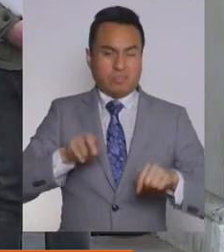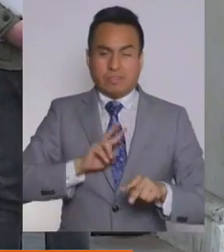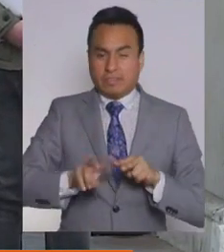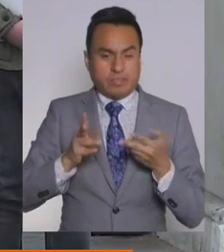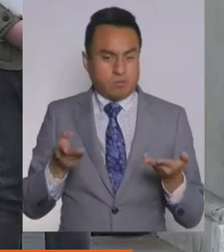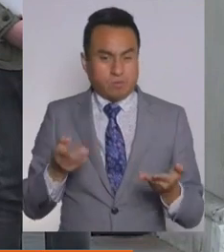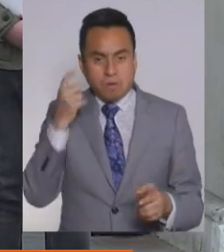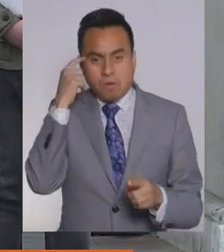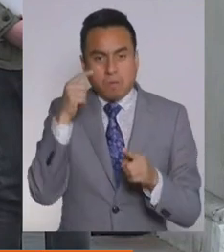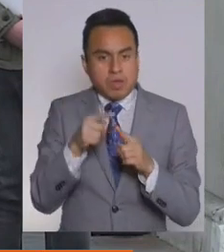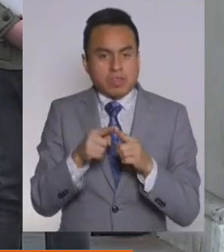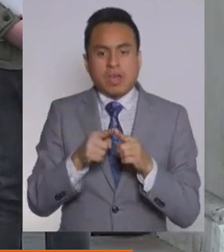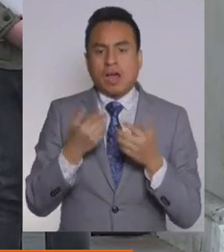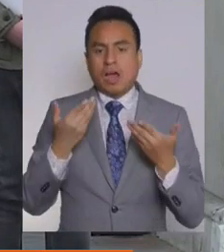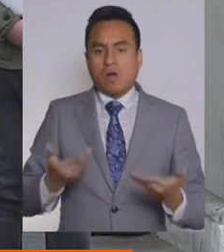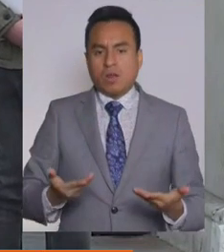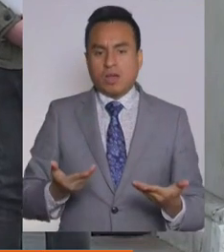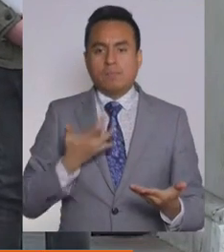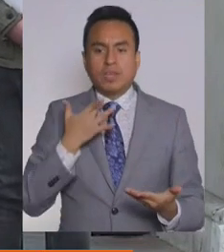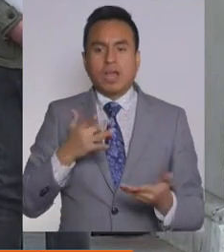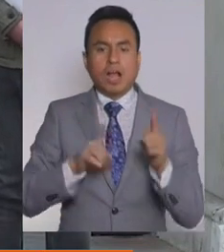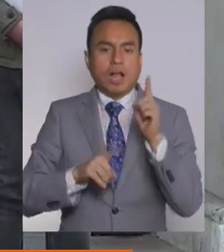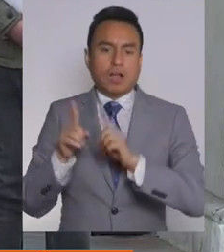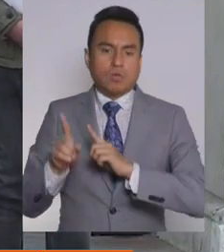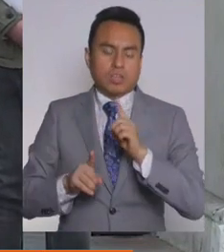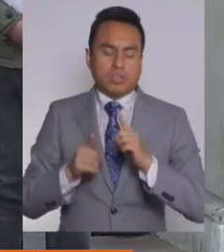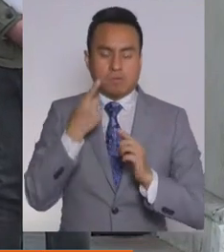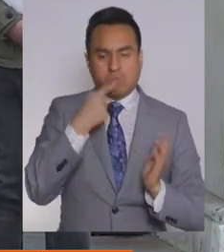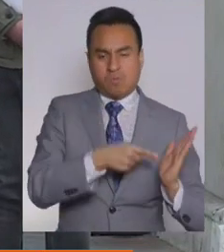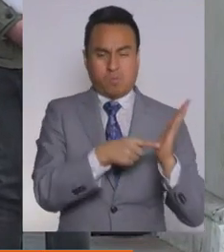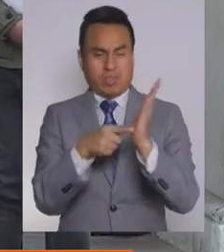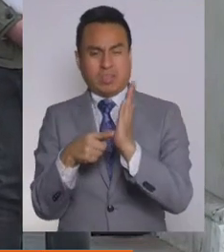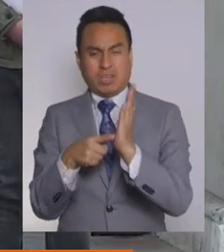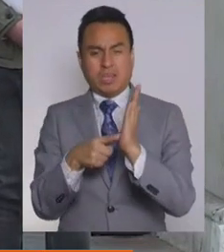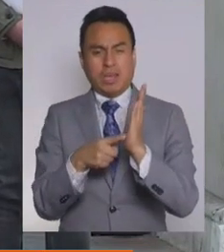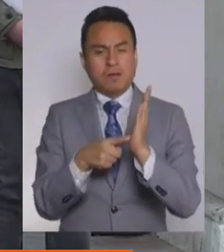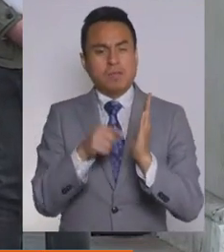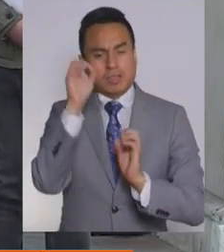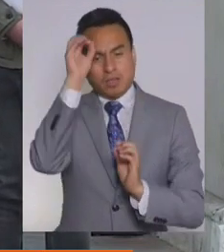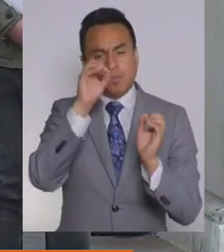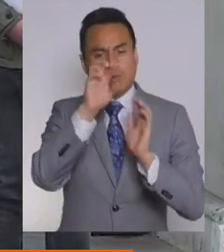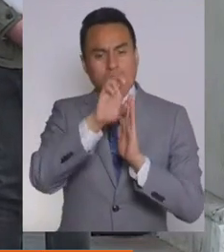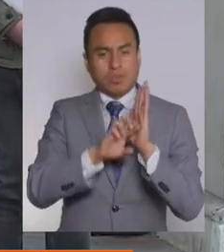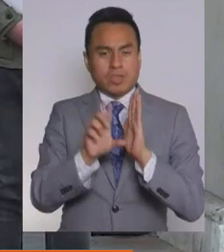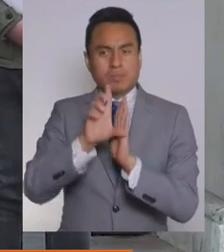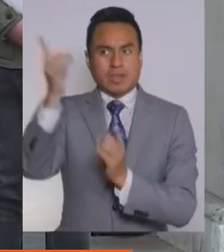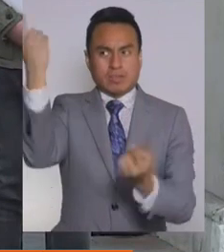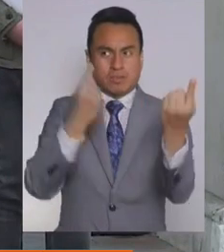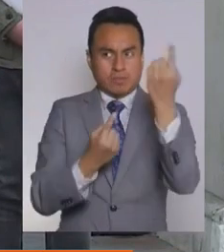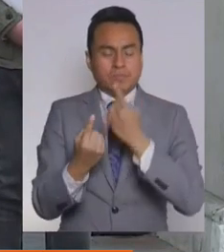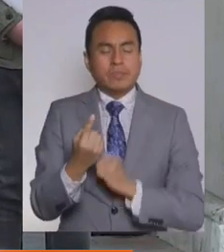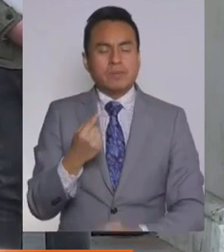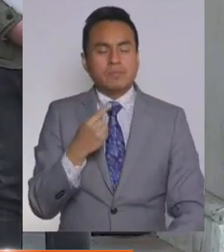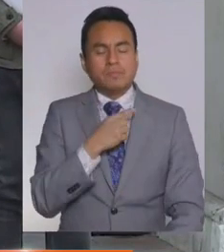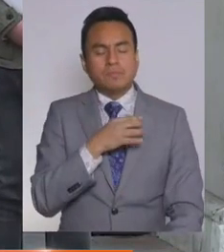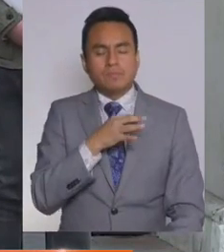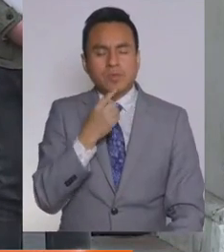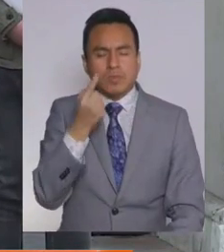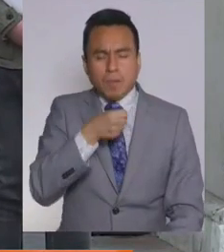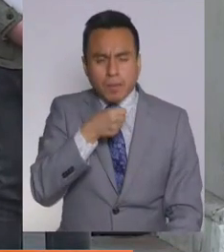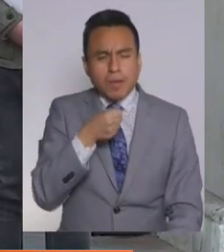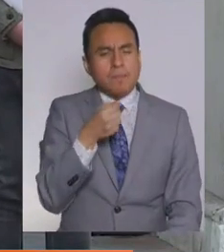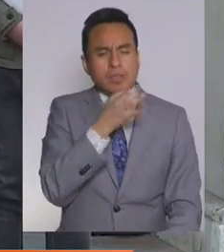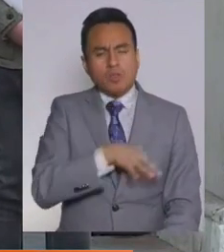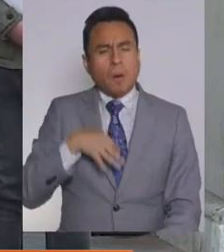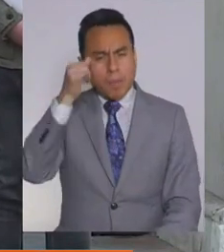día o se pretende hacer hoy día por algunas de las propuestas que se han planteado en este proyecto de migración. Ministro, perdón, entonces